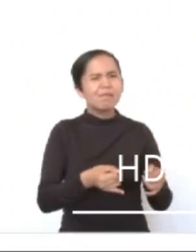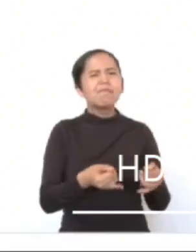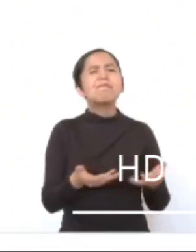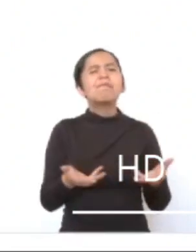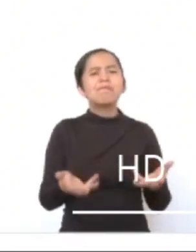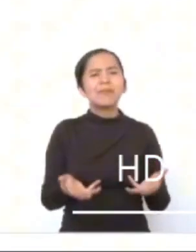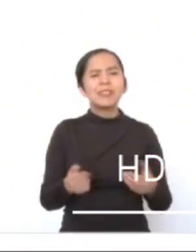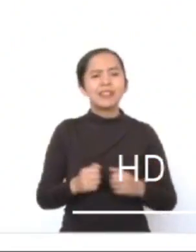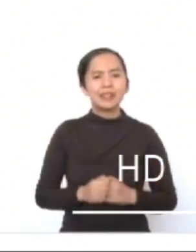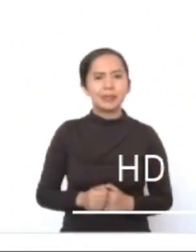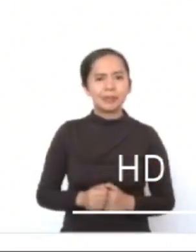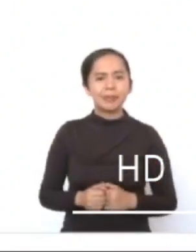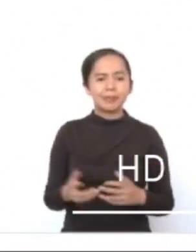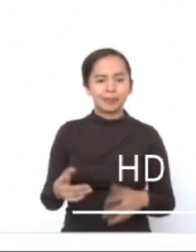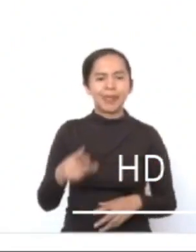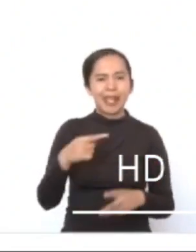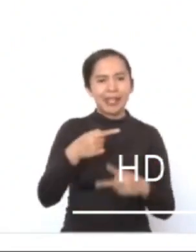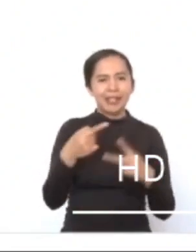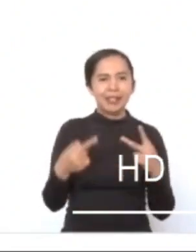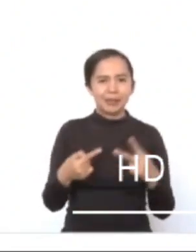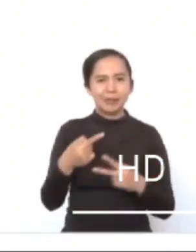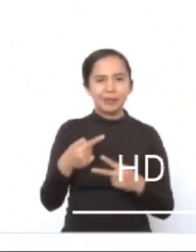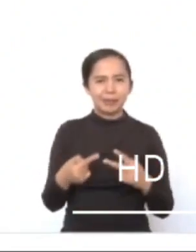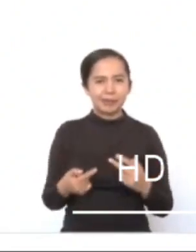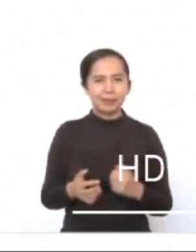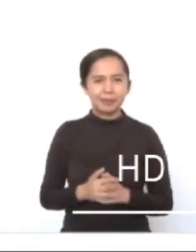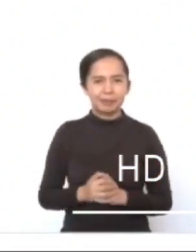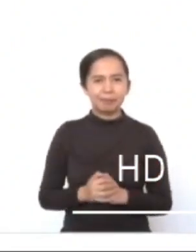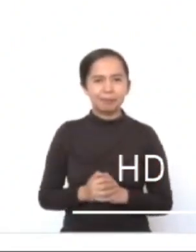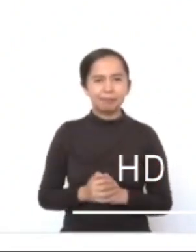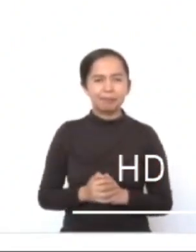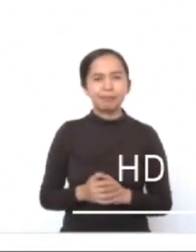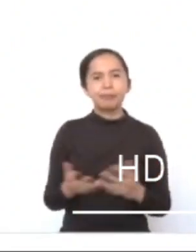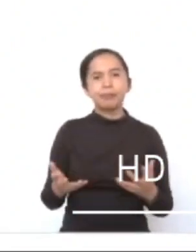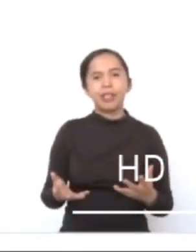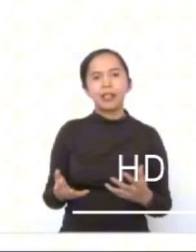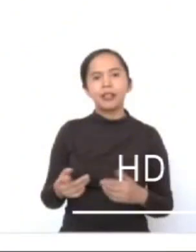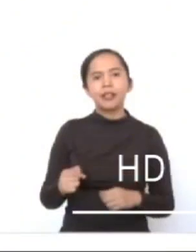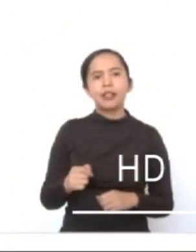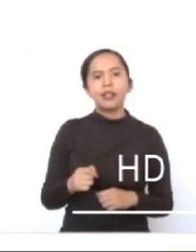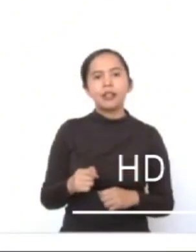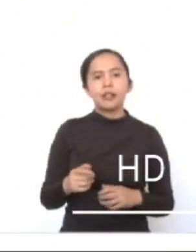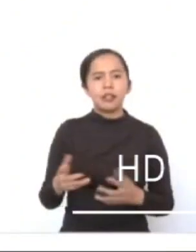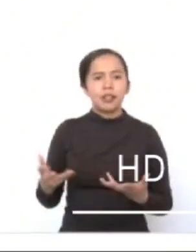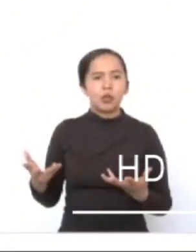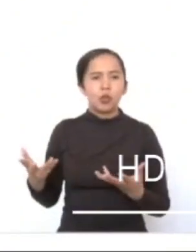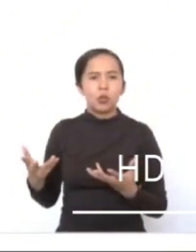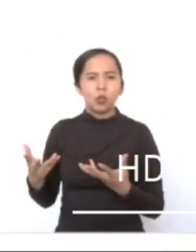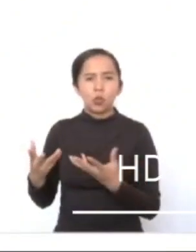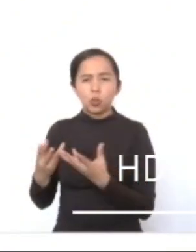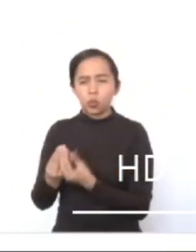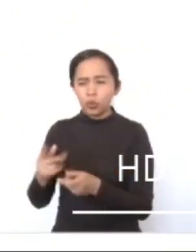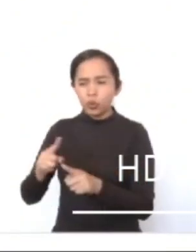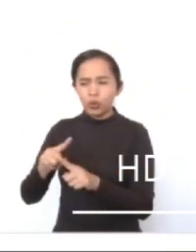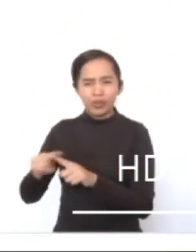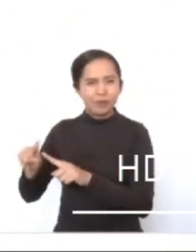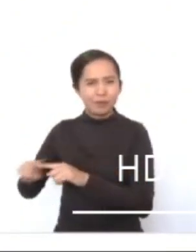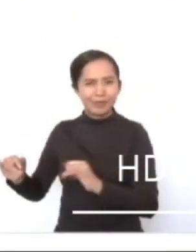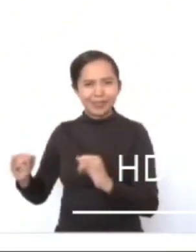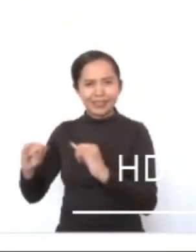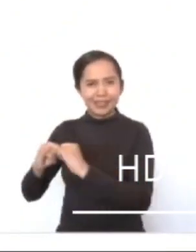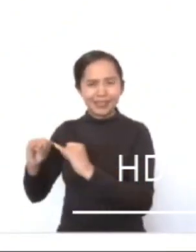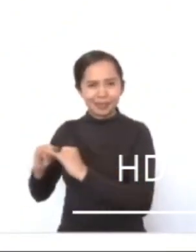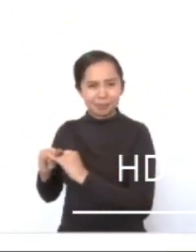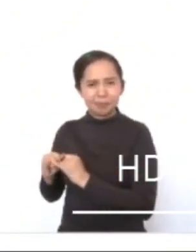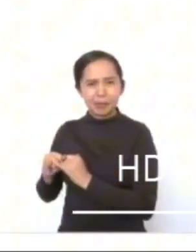una presentación a dos voces. Fue trabajada con todas las instituciones, con el área